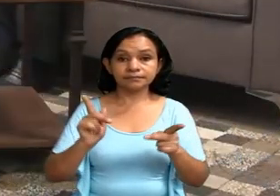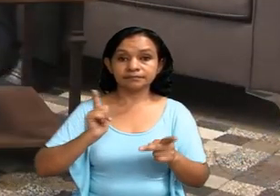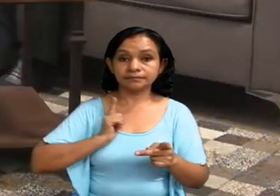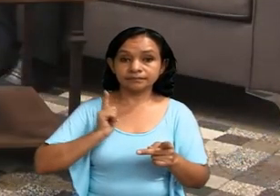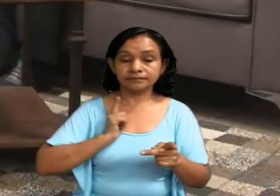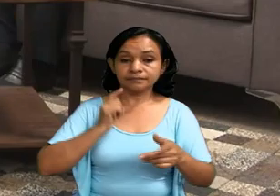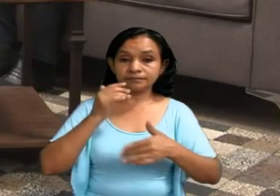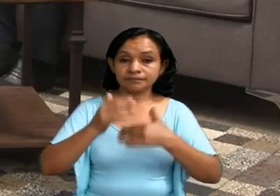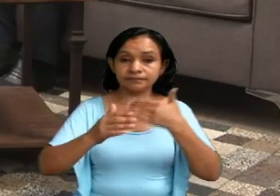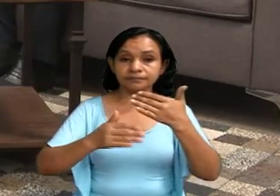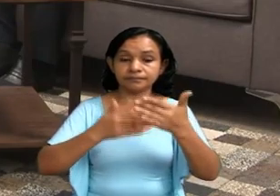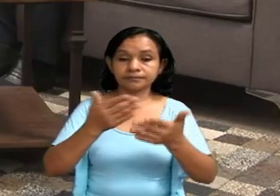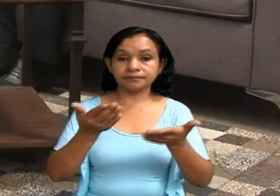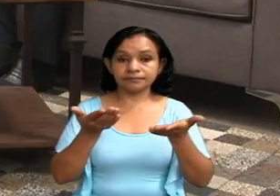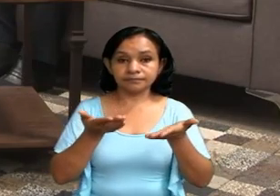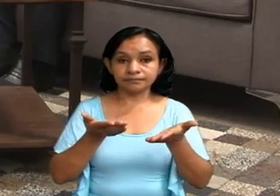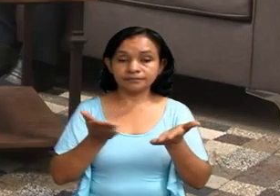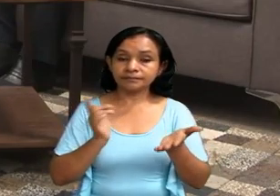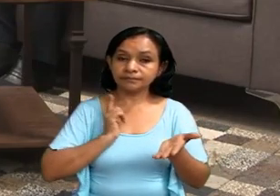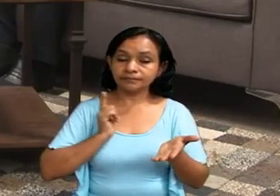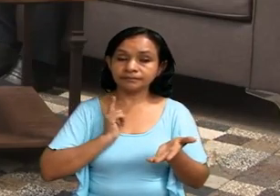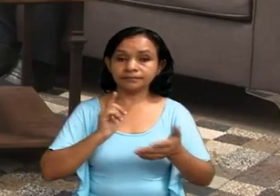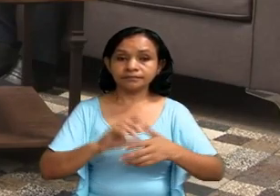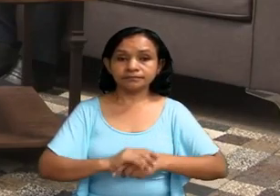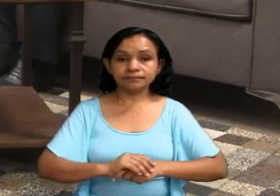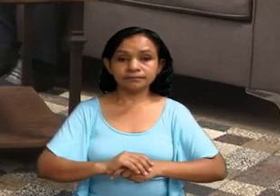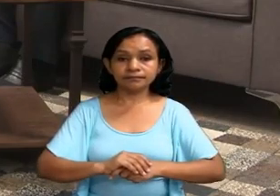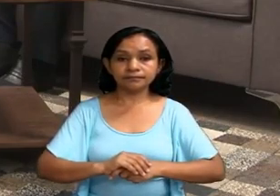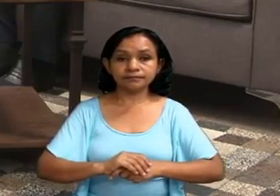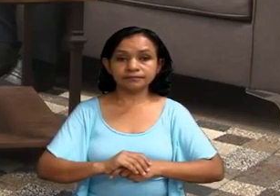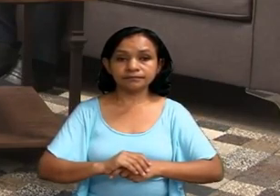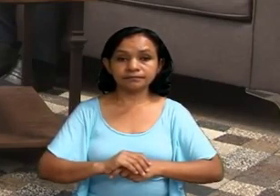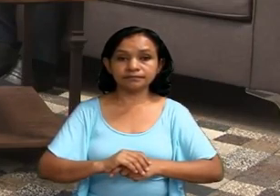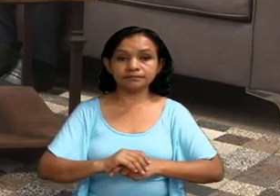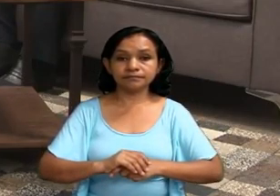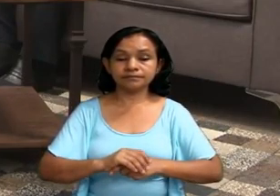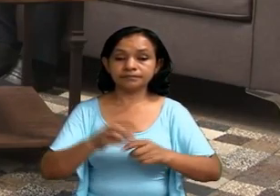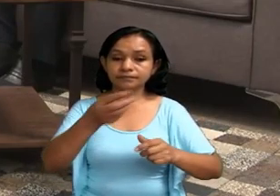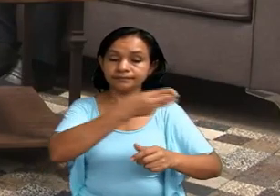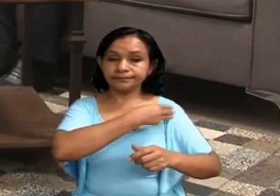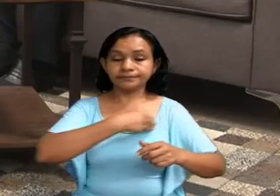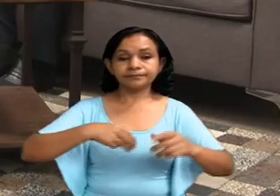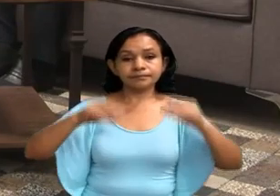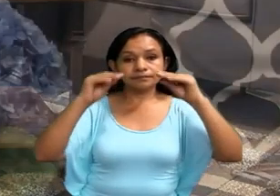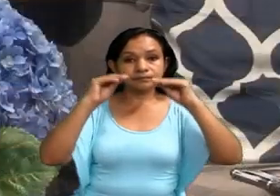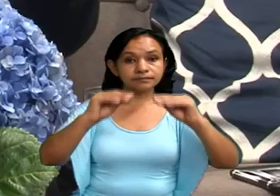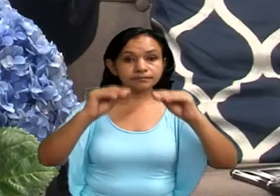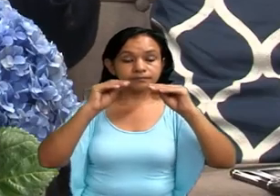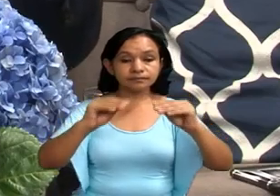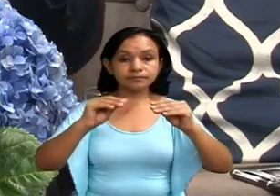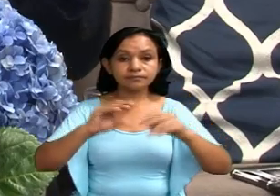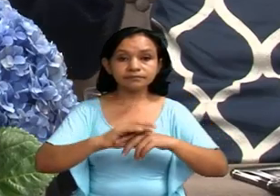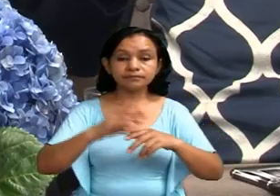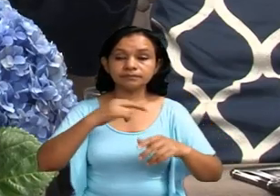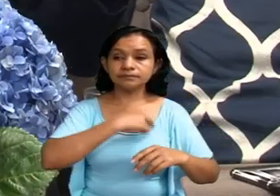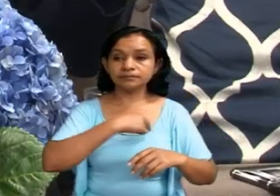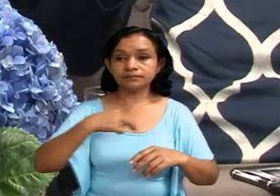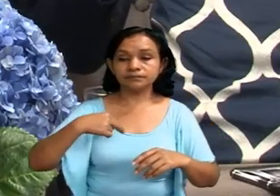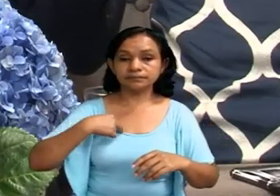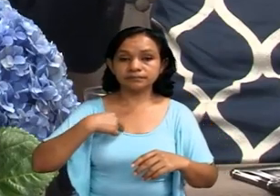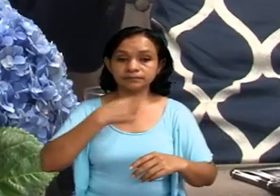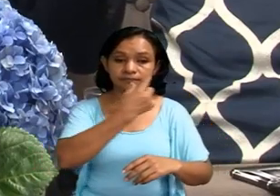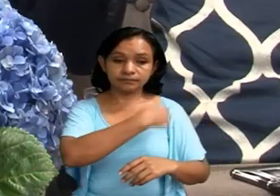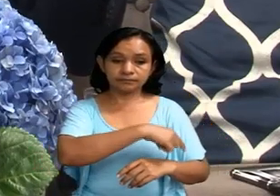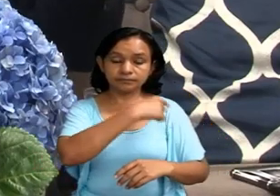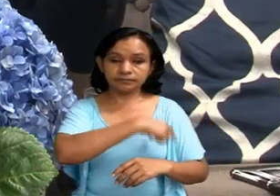ir consolidándose. Y a la vez, nosotros con el Ministerio de Educación hemos creado la Escuela